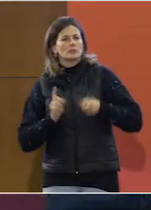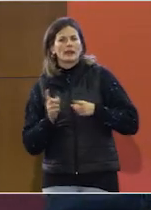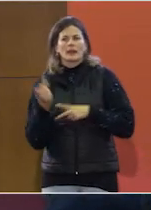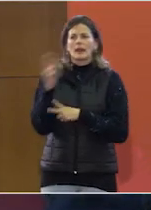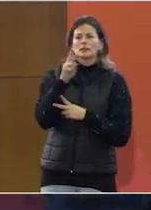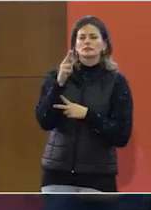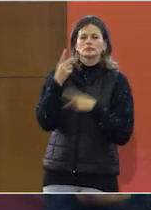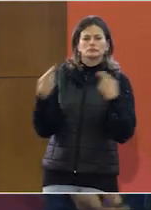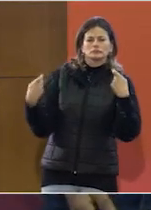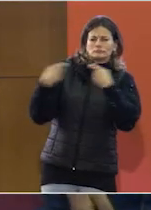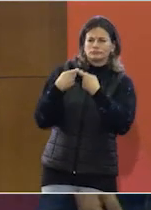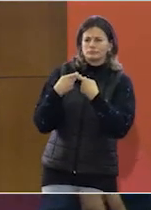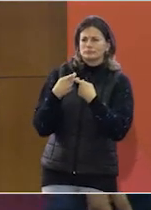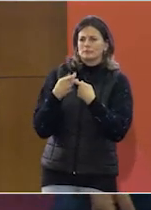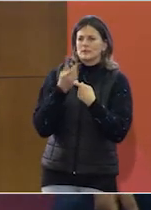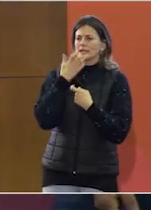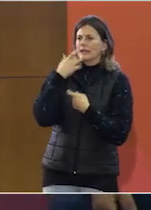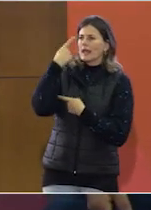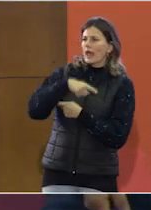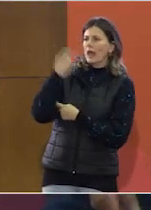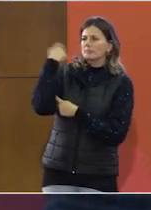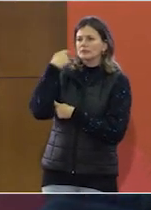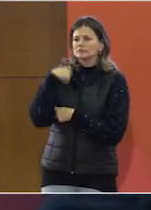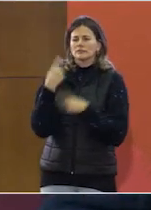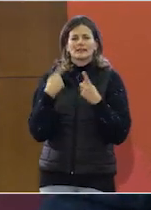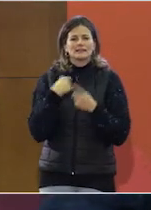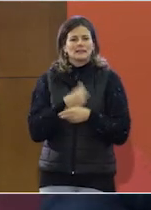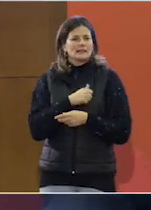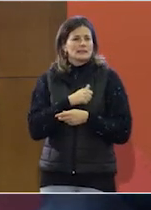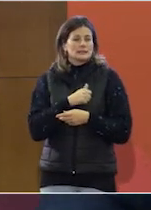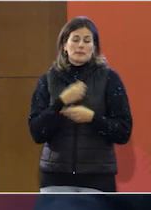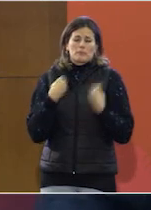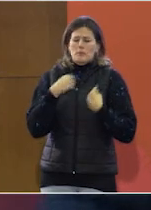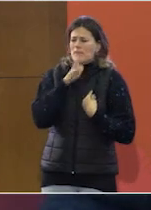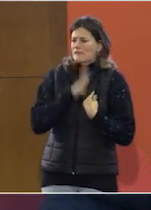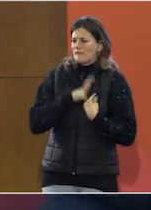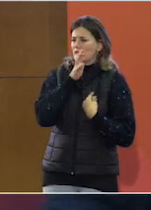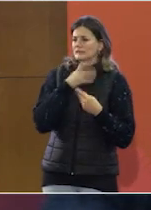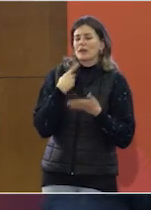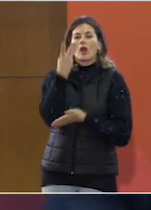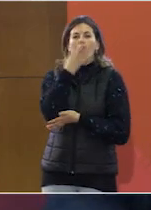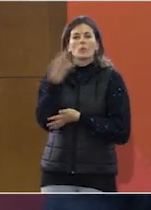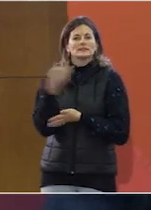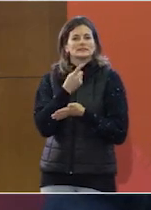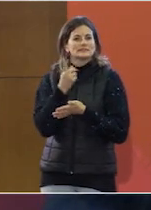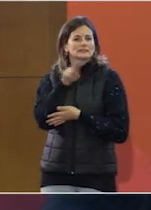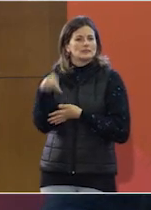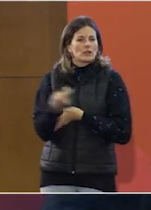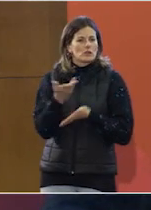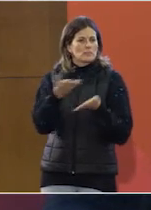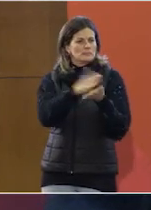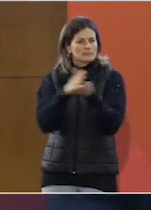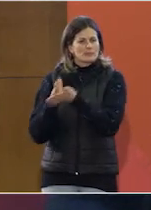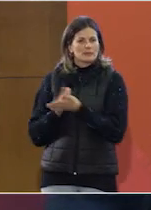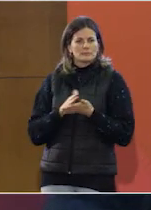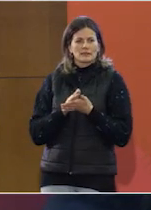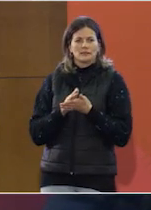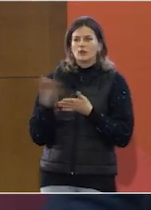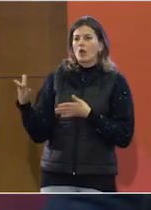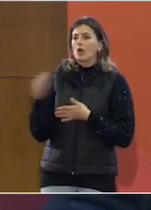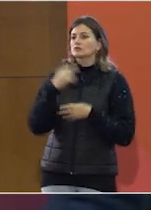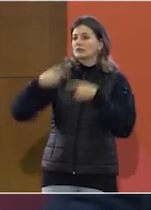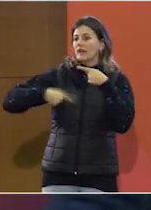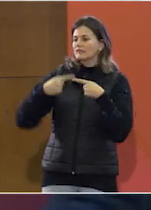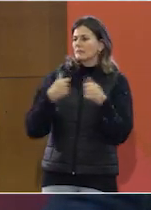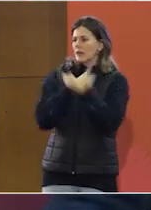son incompatibles con que haya pensionistas que tienen que malvivir con 400 euros al mes o que haya familias con todos los miembros en paro que